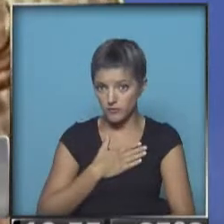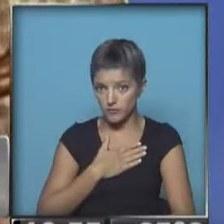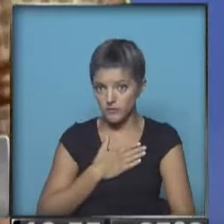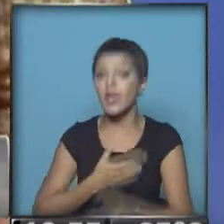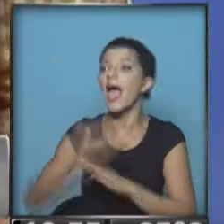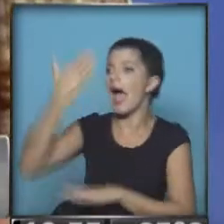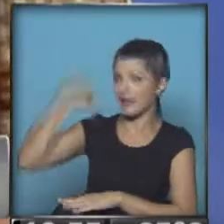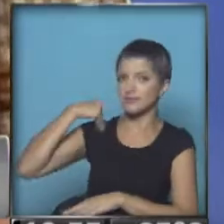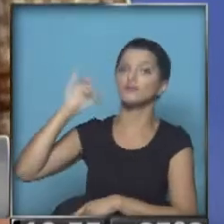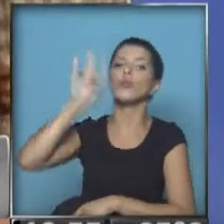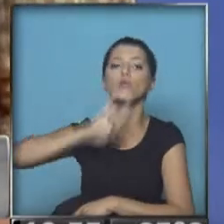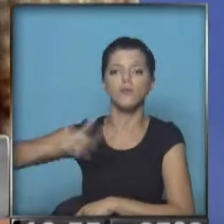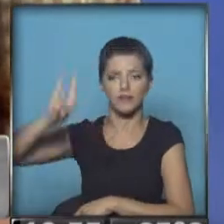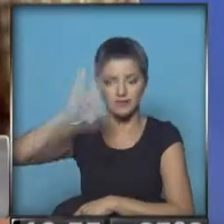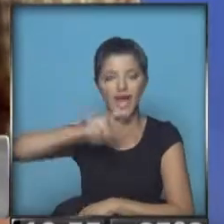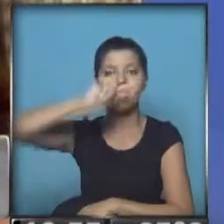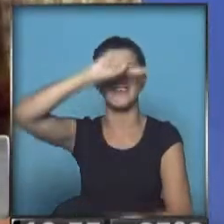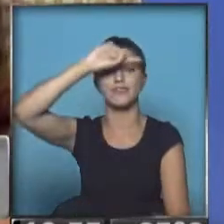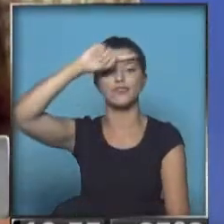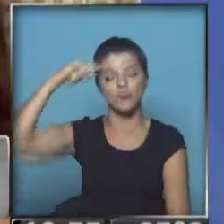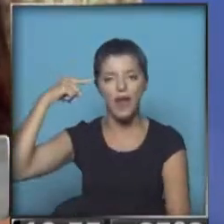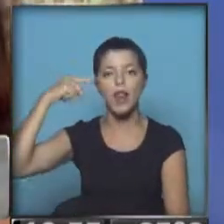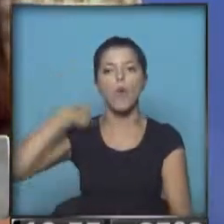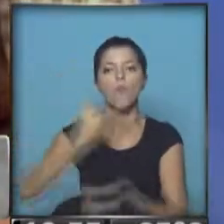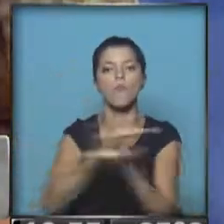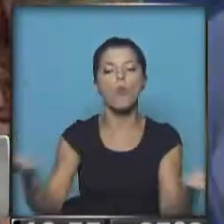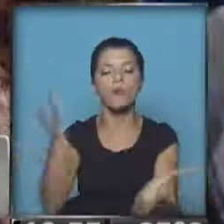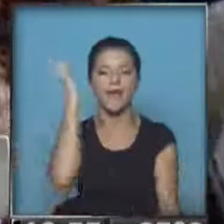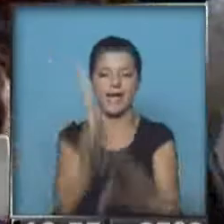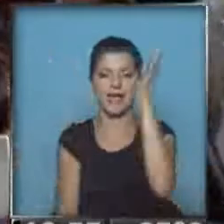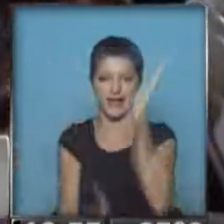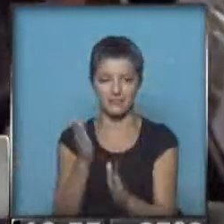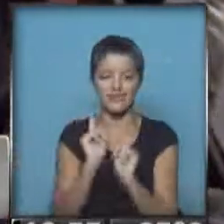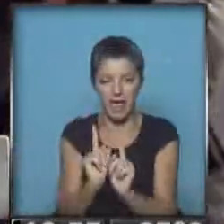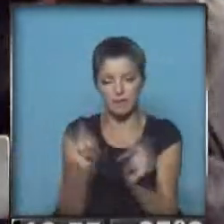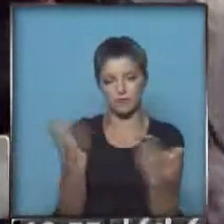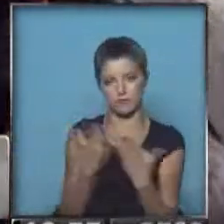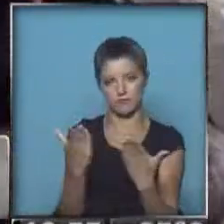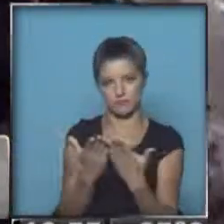la Universidad Nacional, Pública y Gratuita.